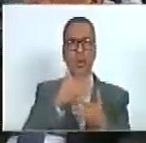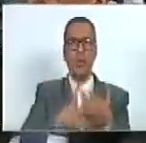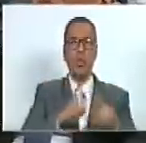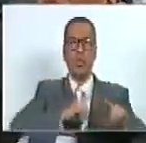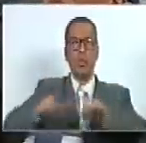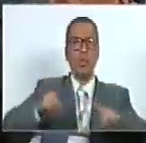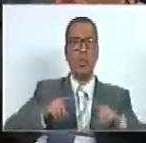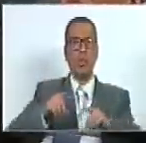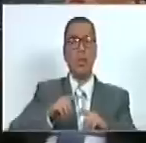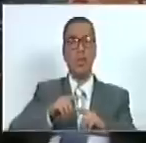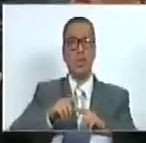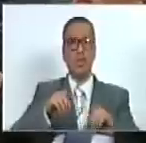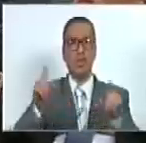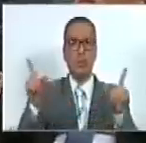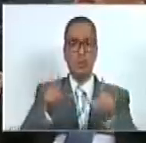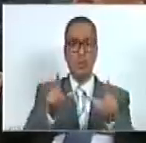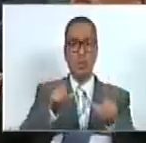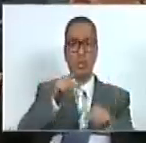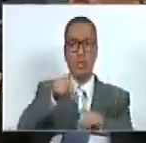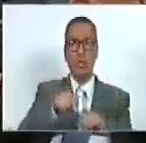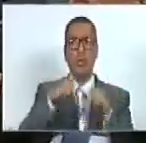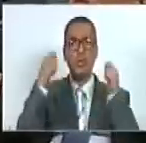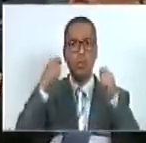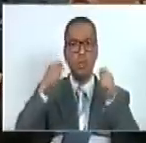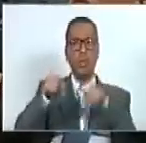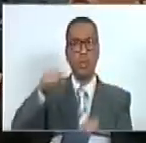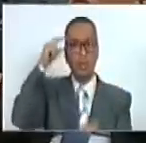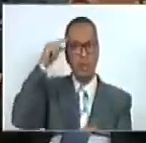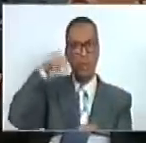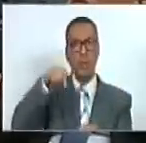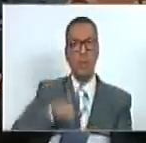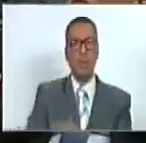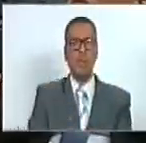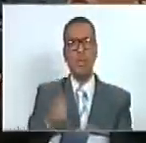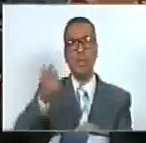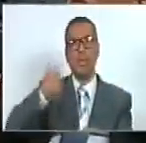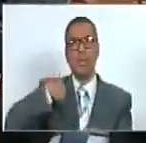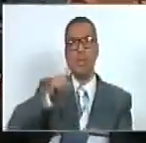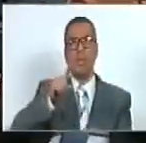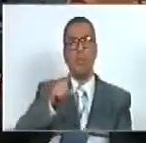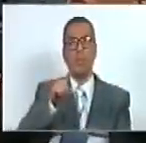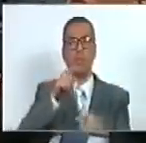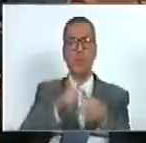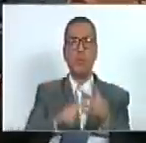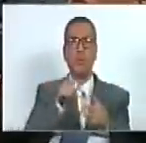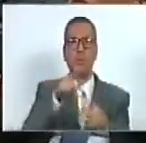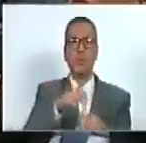directores de cine de Hollywood están en huelga el día de hoy. O sea, el capitalismo tiene sus cosas.